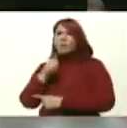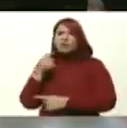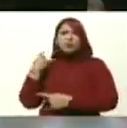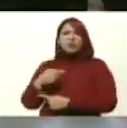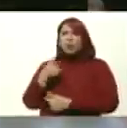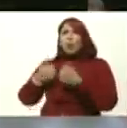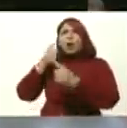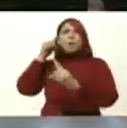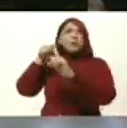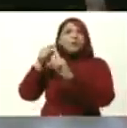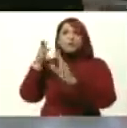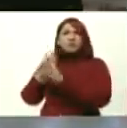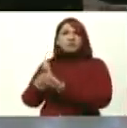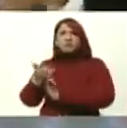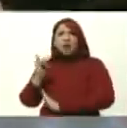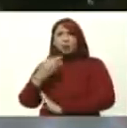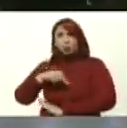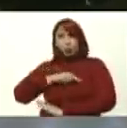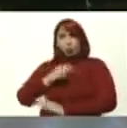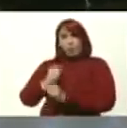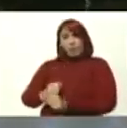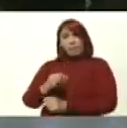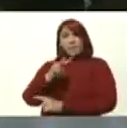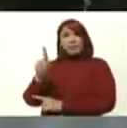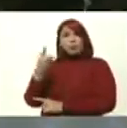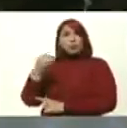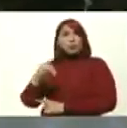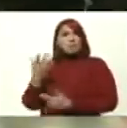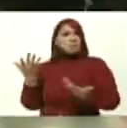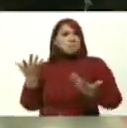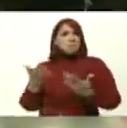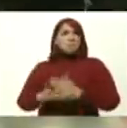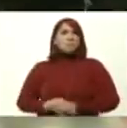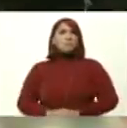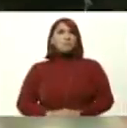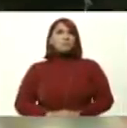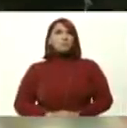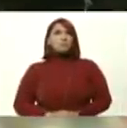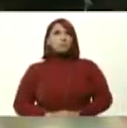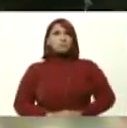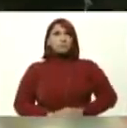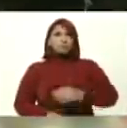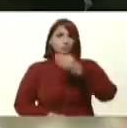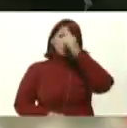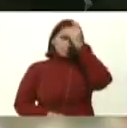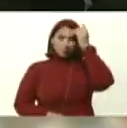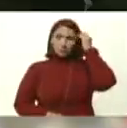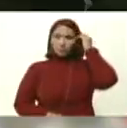es la proyección que podemos esperar para este 21?